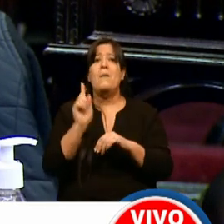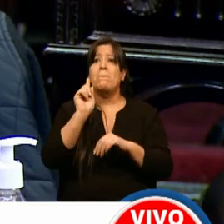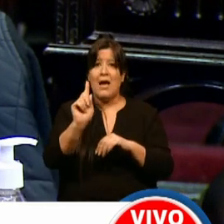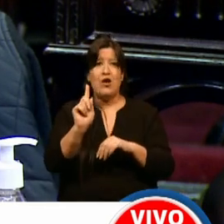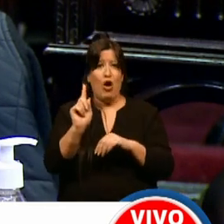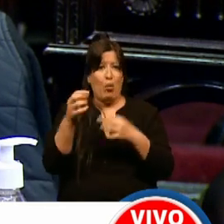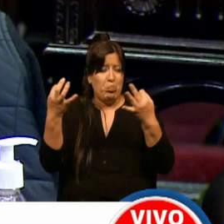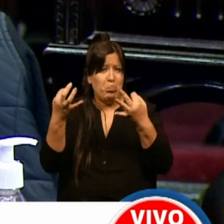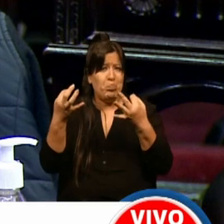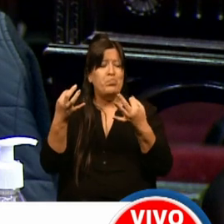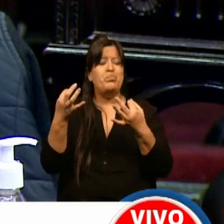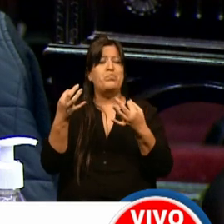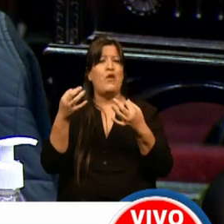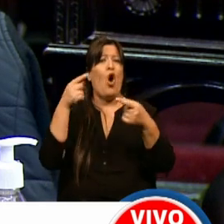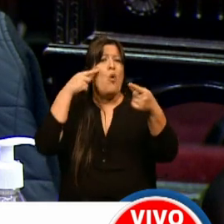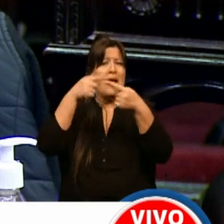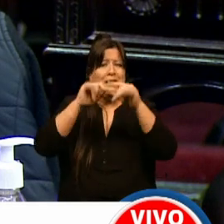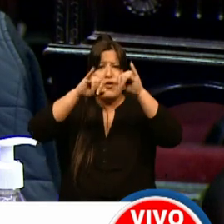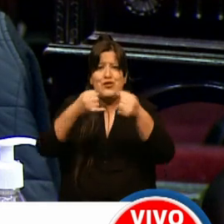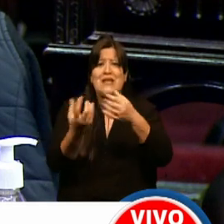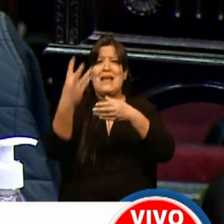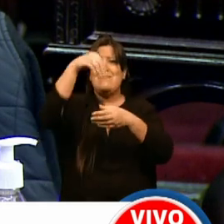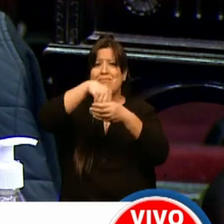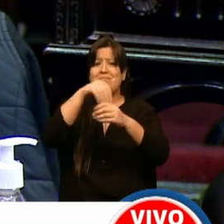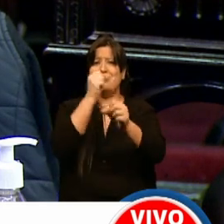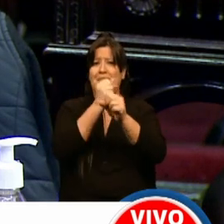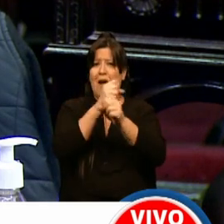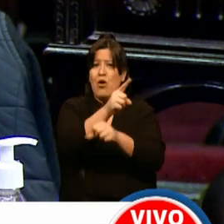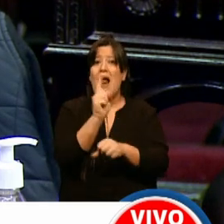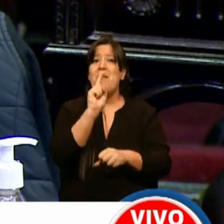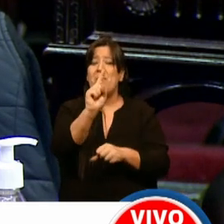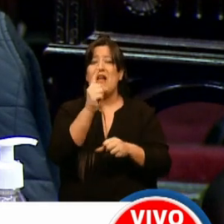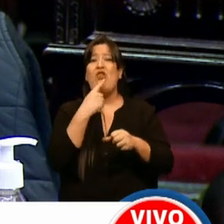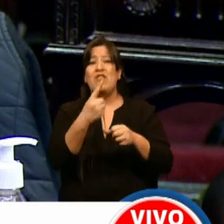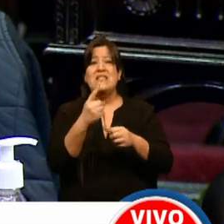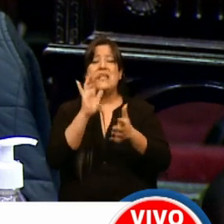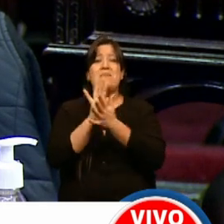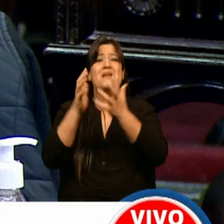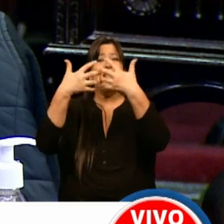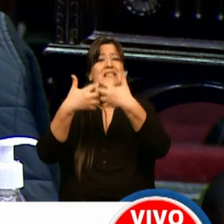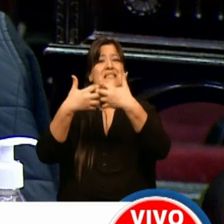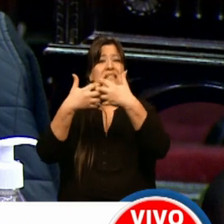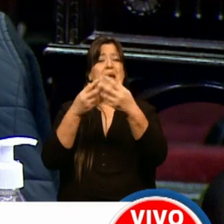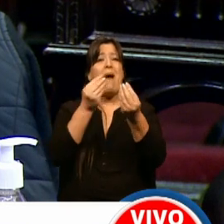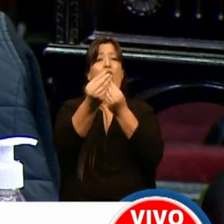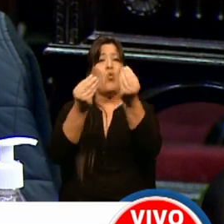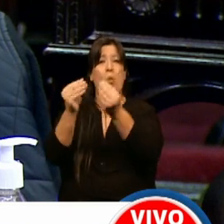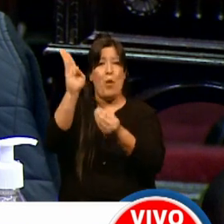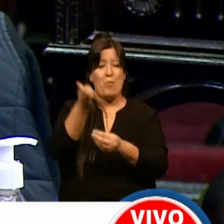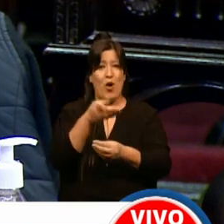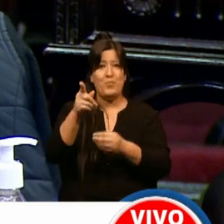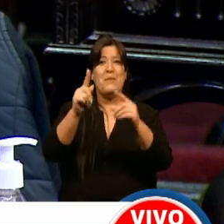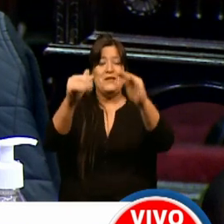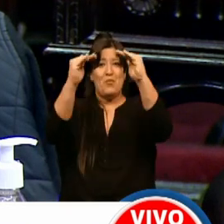intención de favorecer la inclusión laboral optar por un sistema de cupos como el que establece el artículo